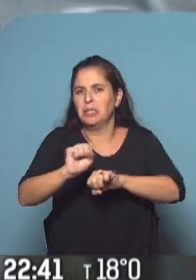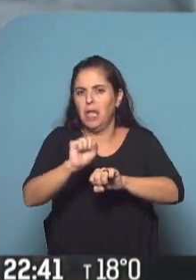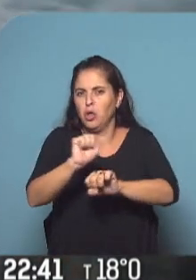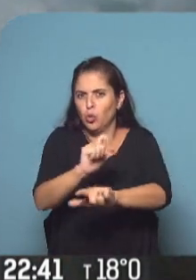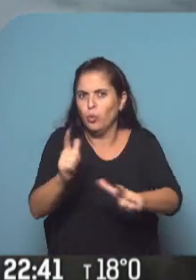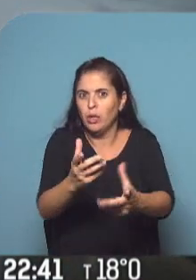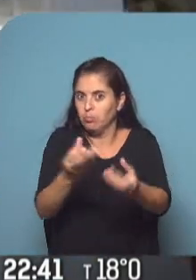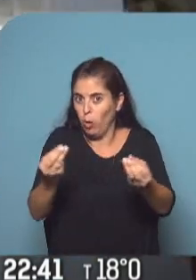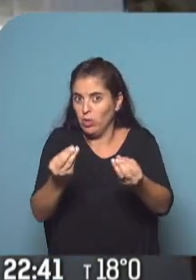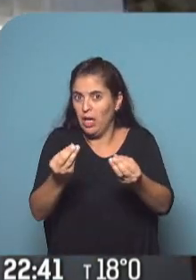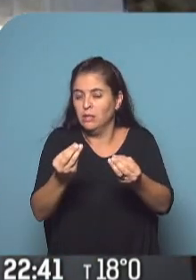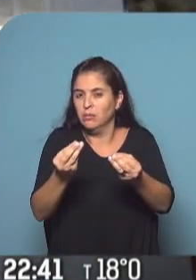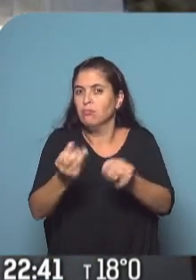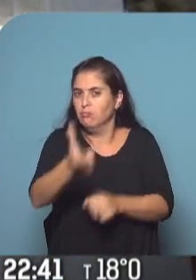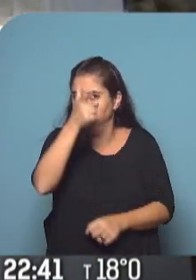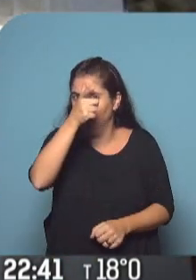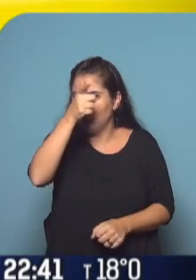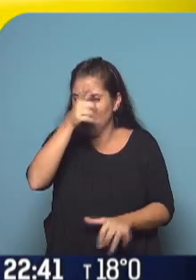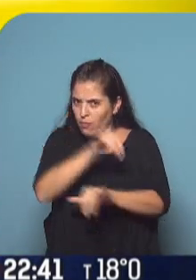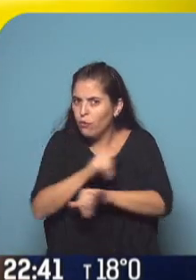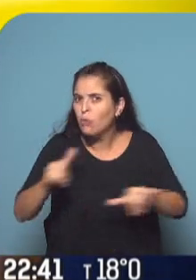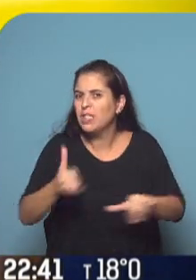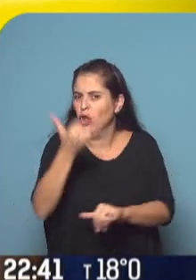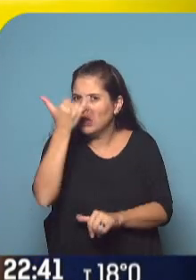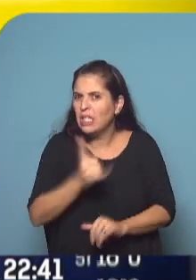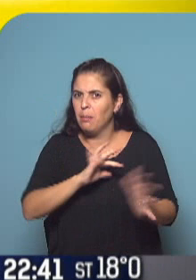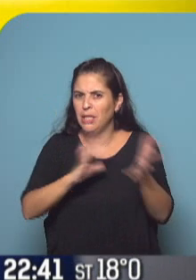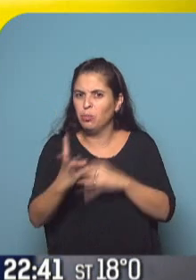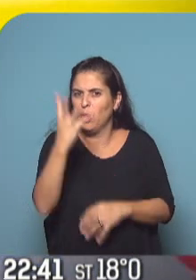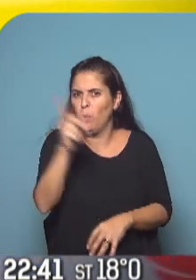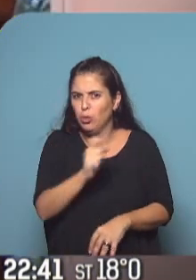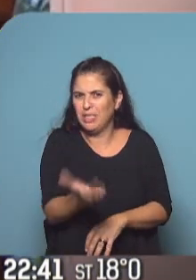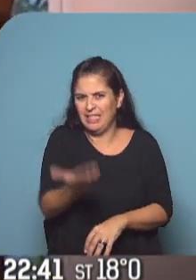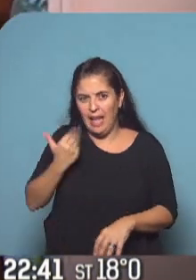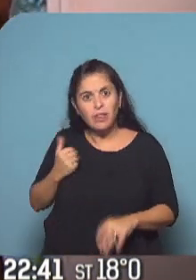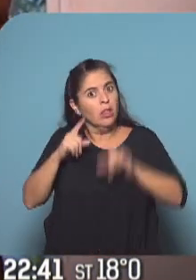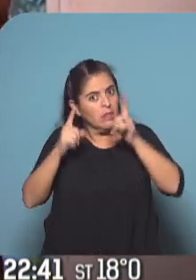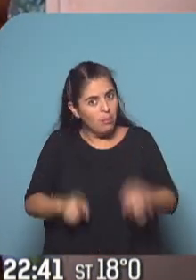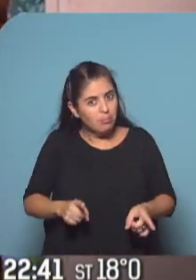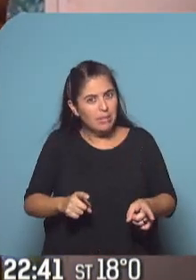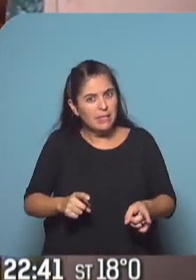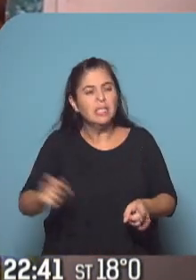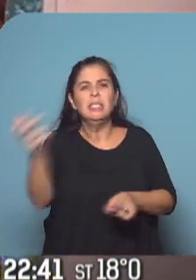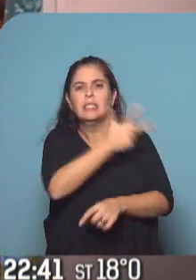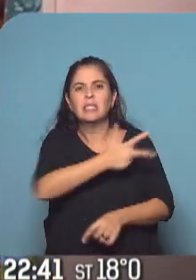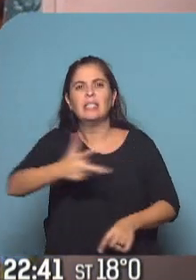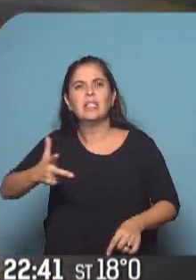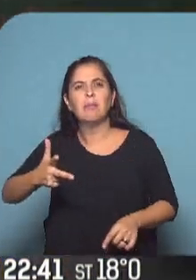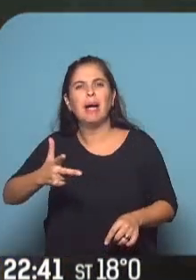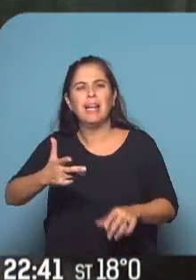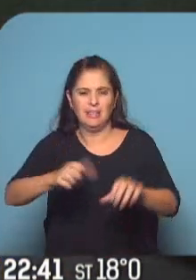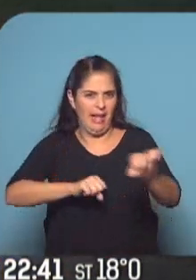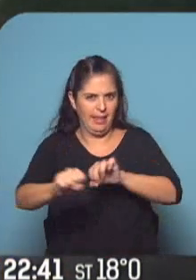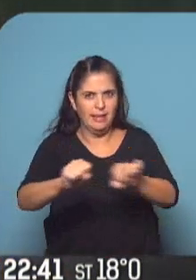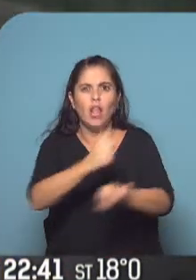antes. Las advertencias también llegaron desde la India, 3 semanas antes de los ataques.